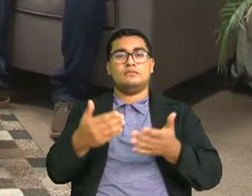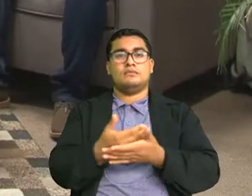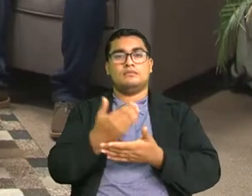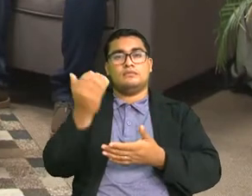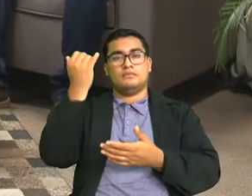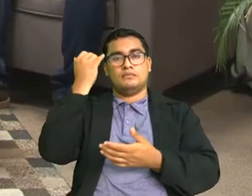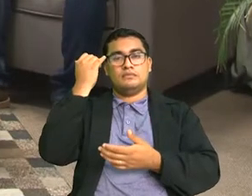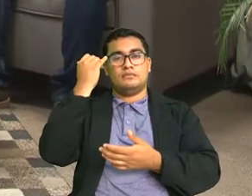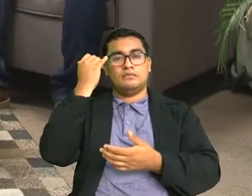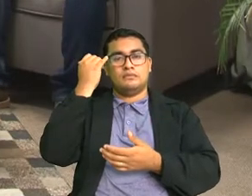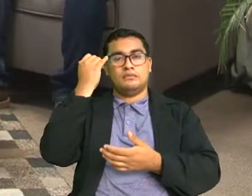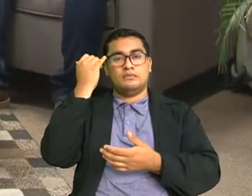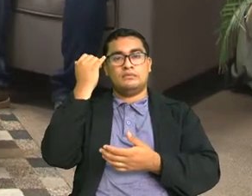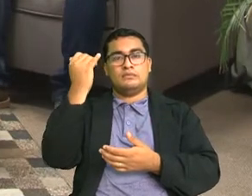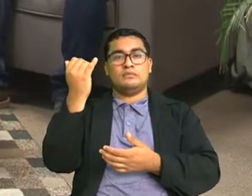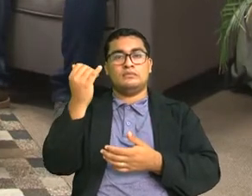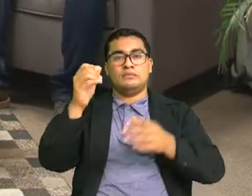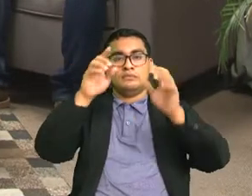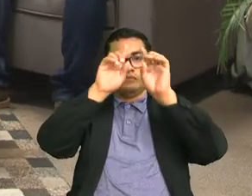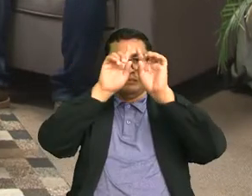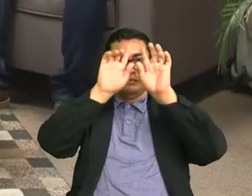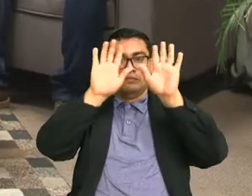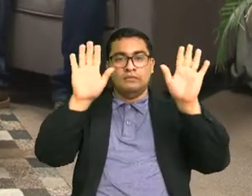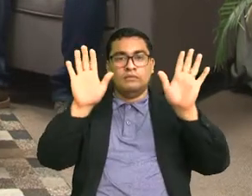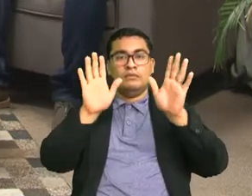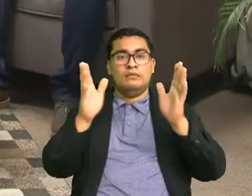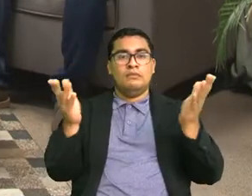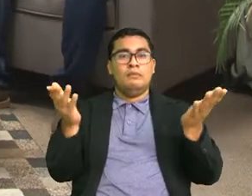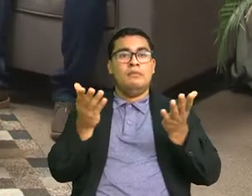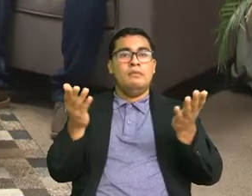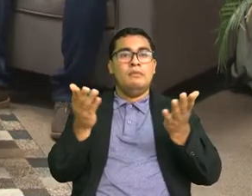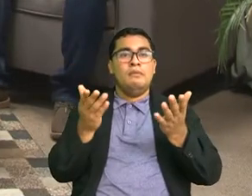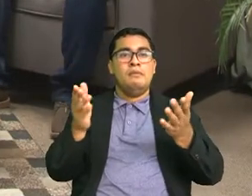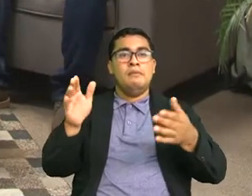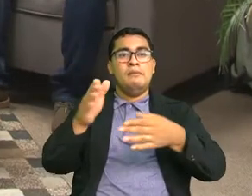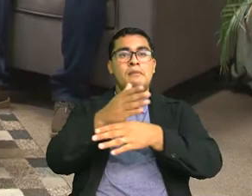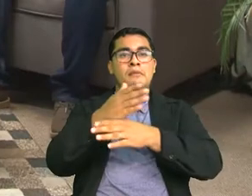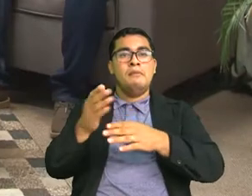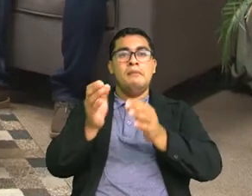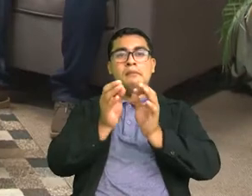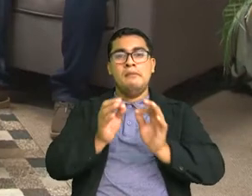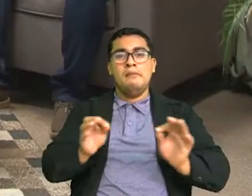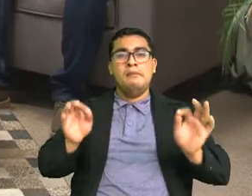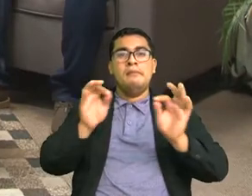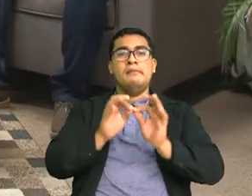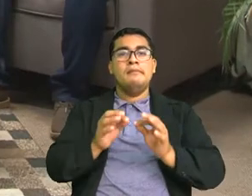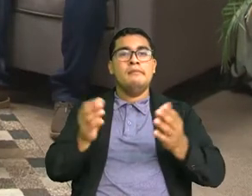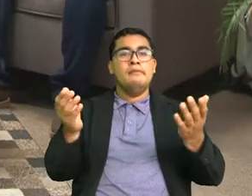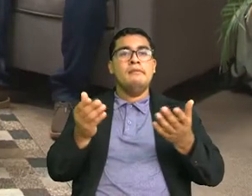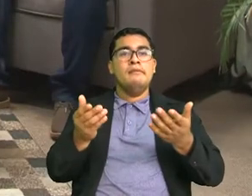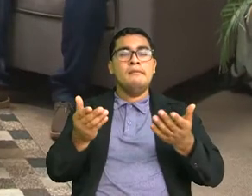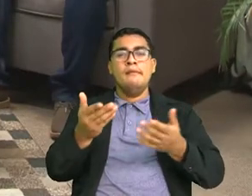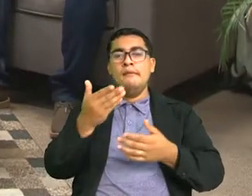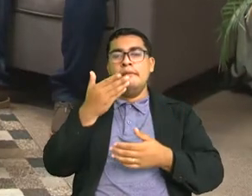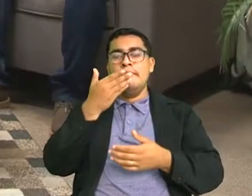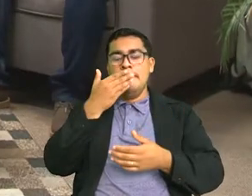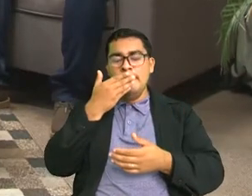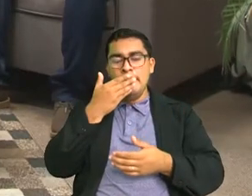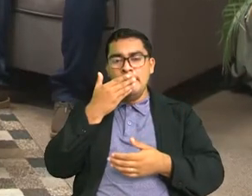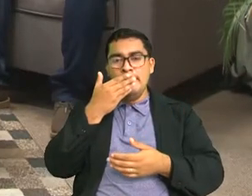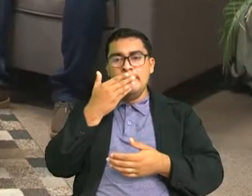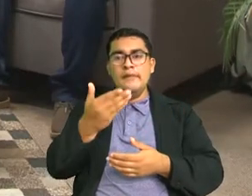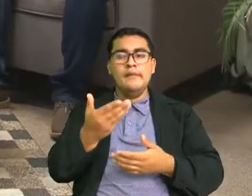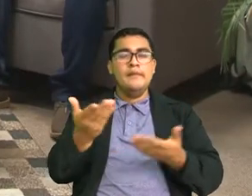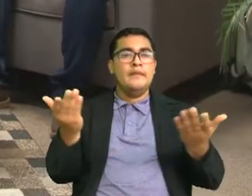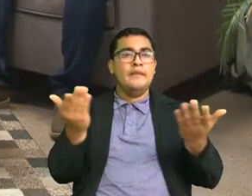nosotros estamos bien claro que nuestro que nuestros insumos son parte de lo que le da para que nos encarece la